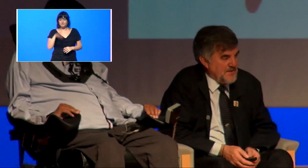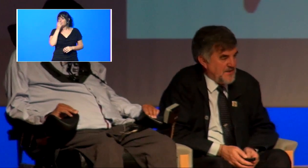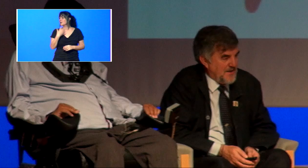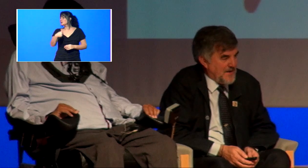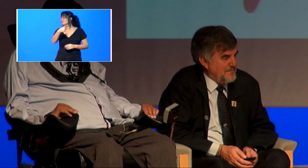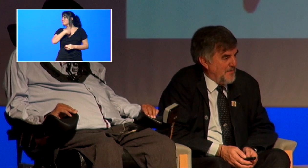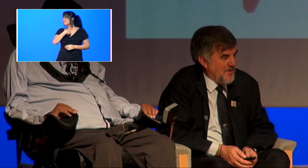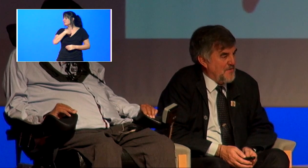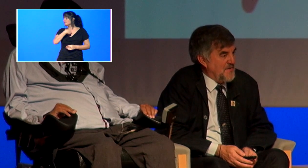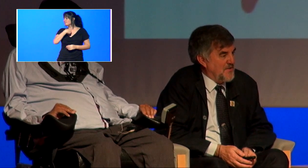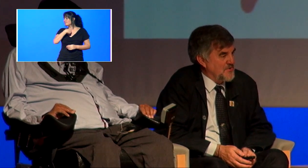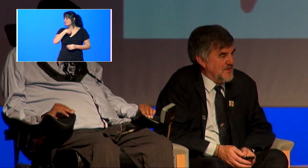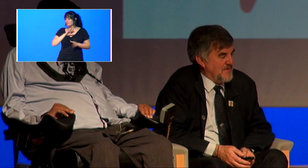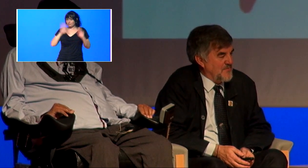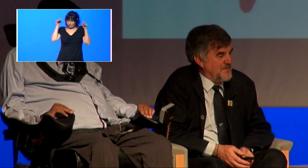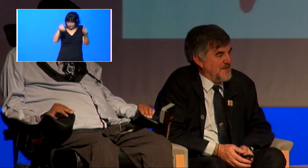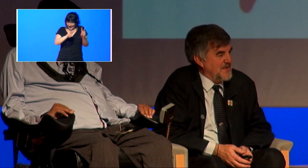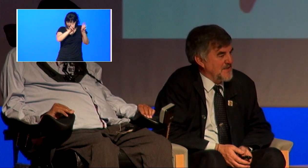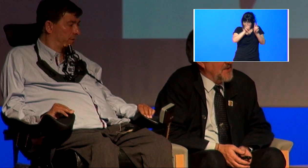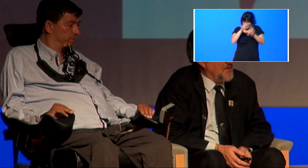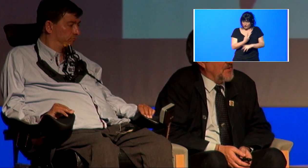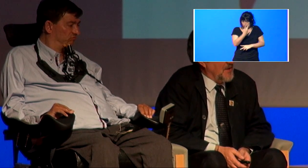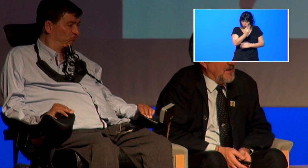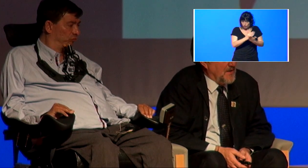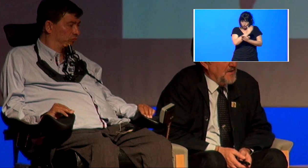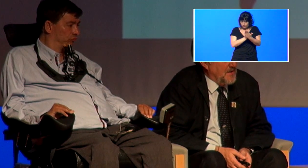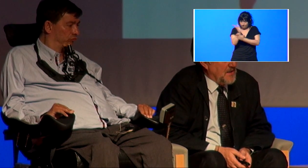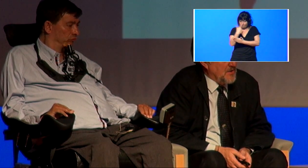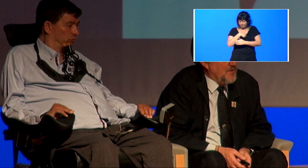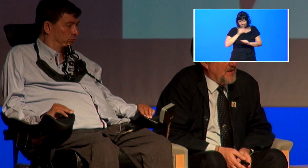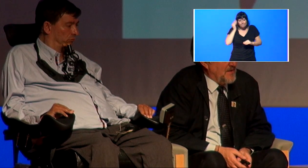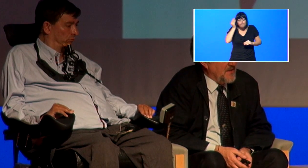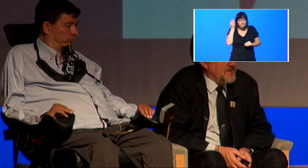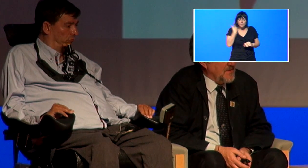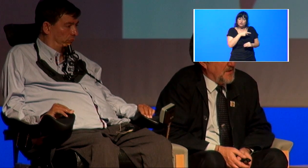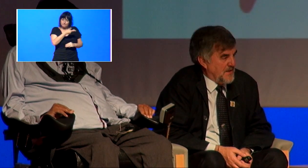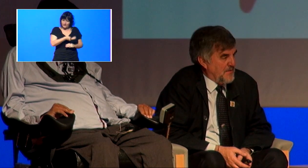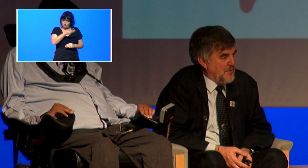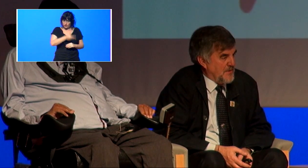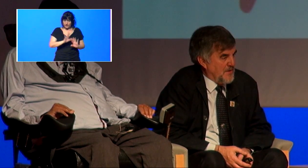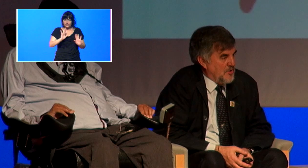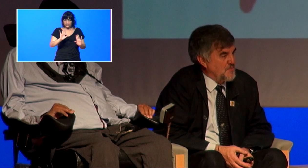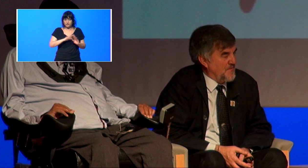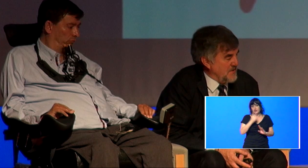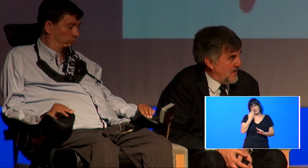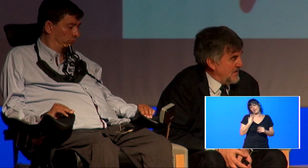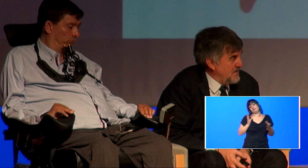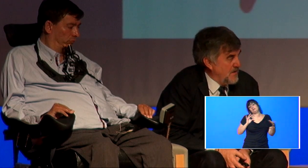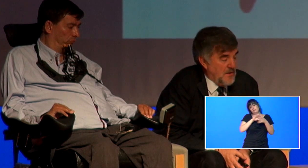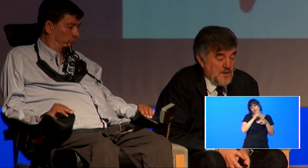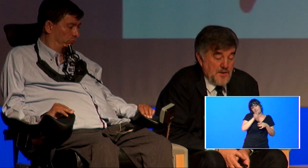a ser aquí rápido. Me voy a concentrar en 2 temas fundamentales que yo creo que son muy relevantes, que tiene que ver un poco también con los